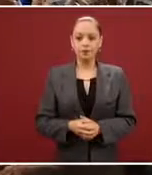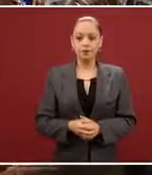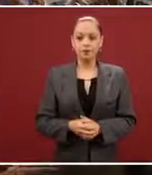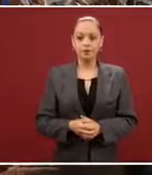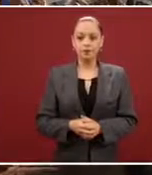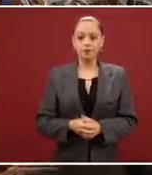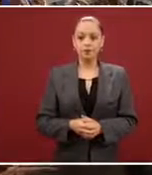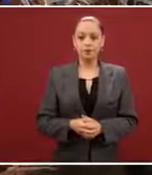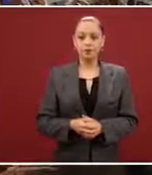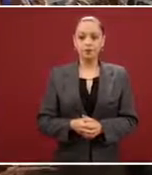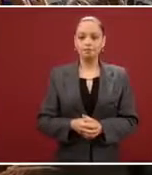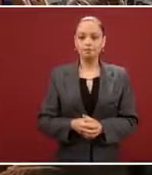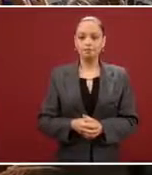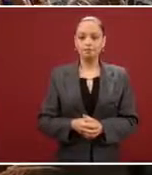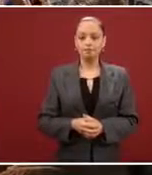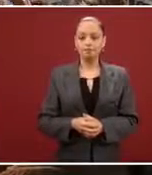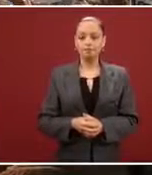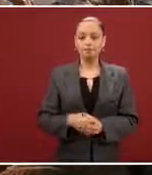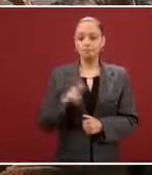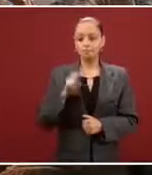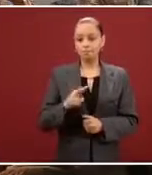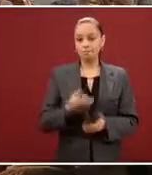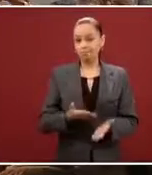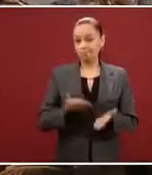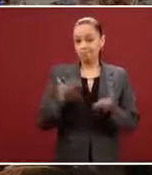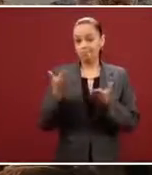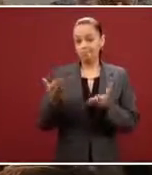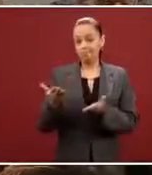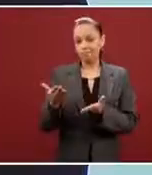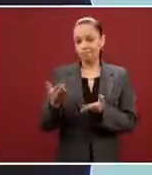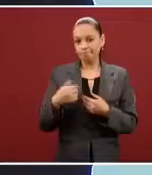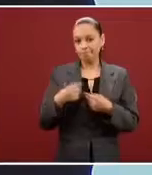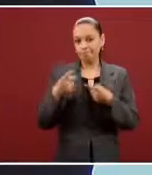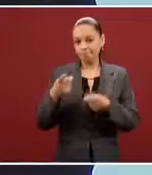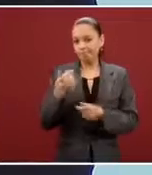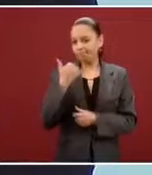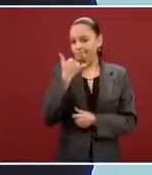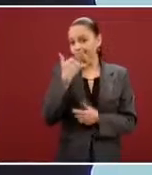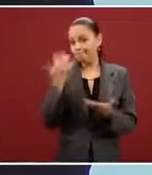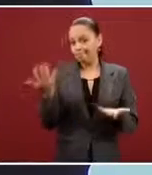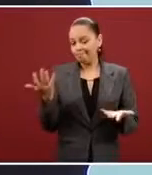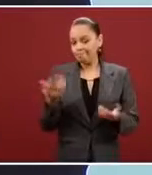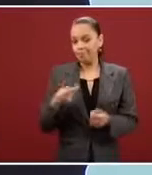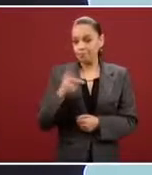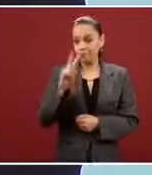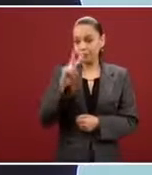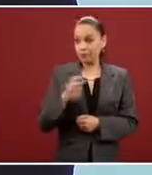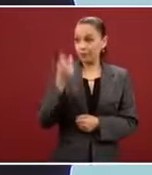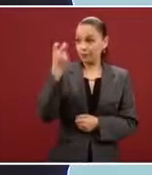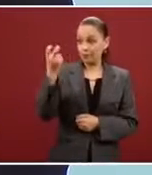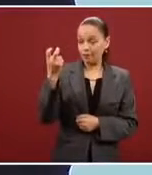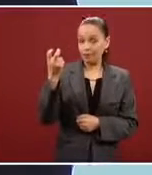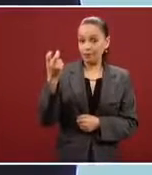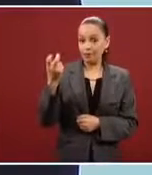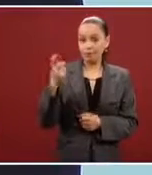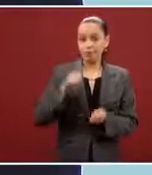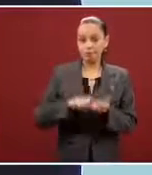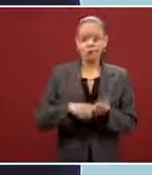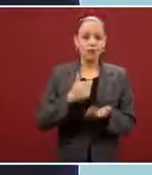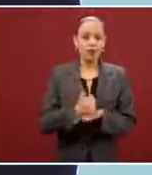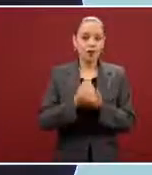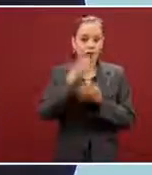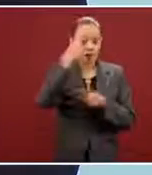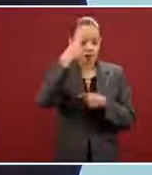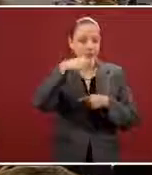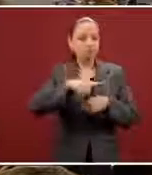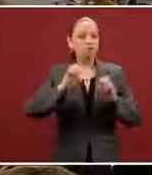Ofrezco disculpa, pero esto es lo que ayuda a aclarar las cosas.